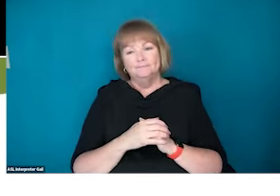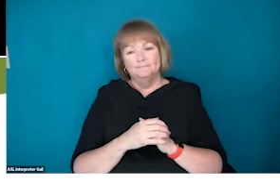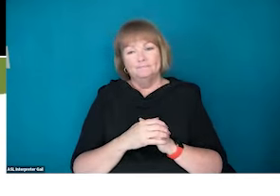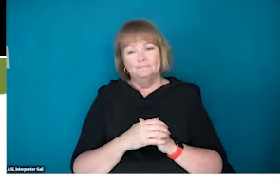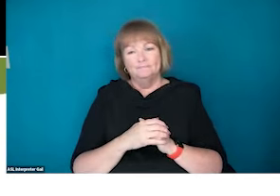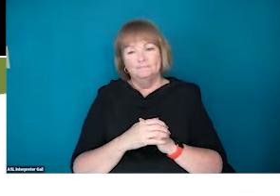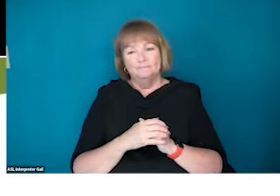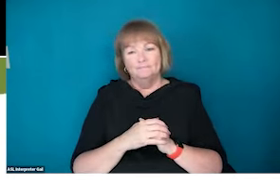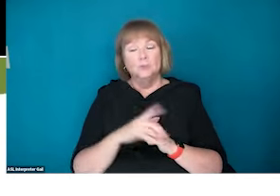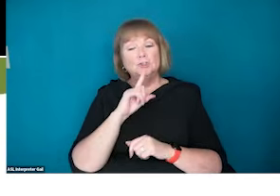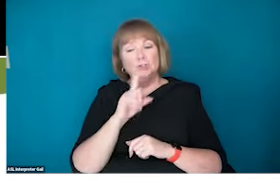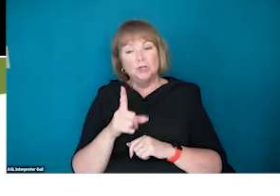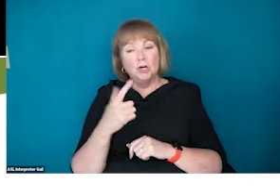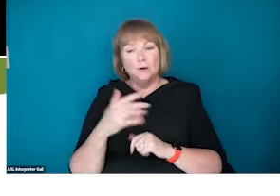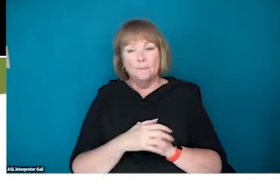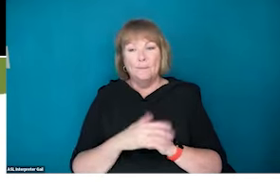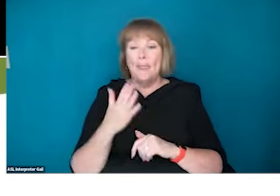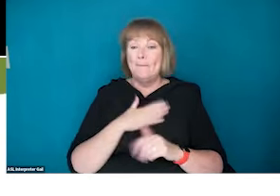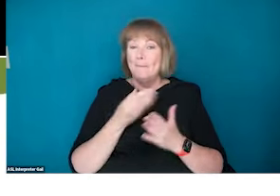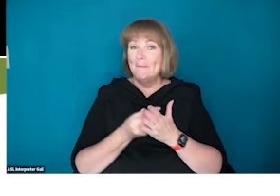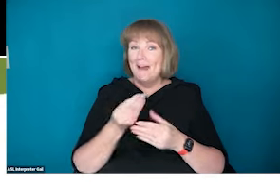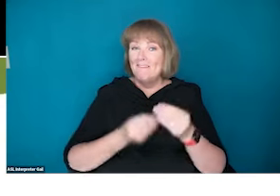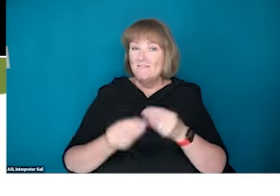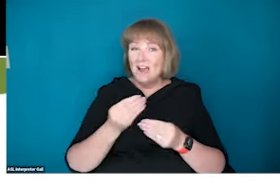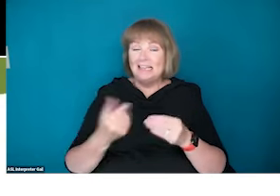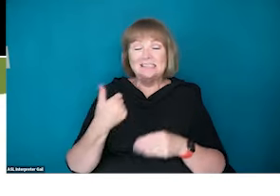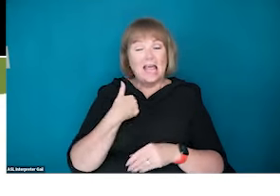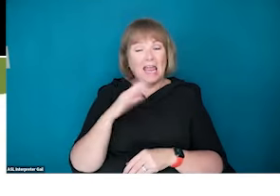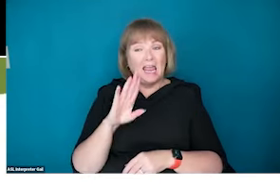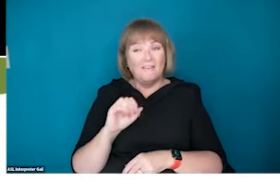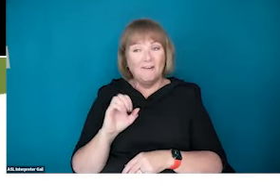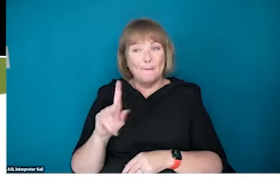Yo no tengo ya apoyo de seguridad social porque se suspendió.